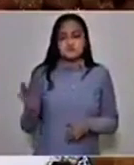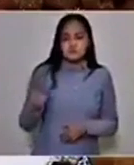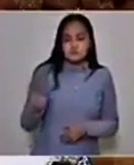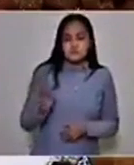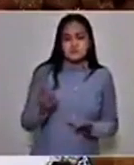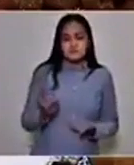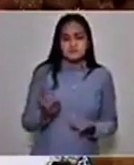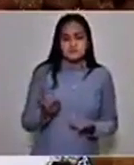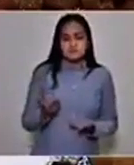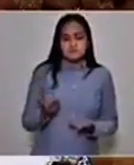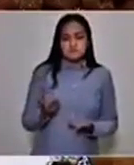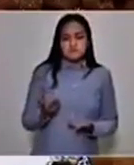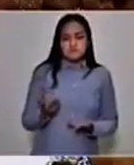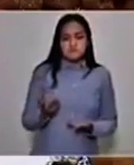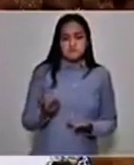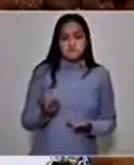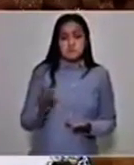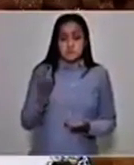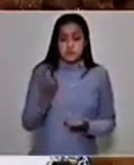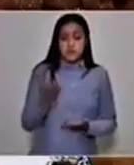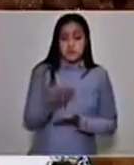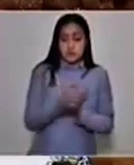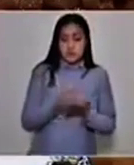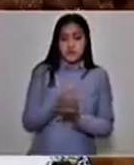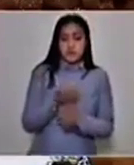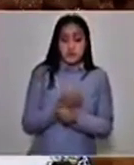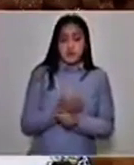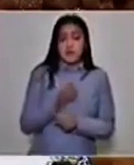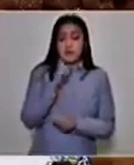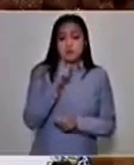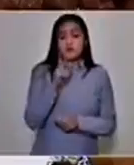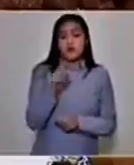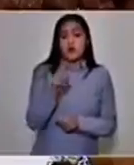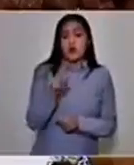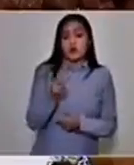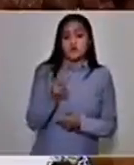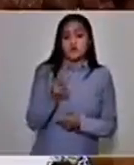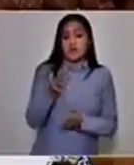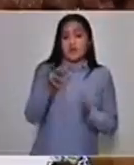no obstante, esa recaudación no alcanza.